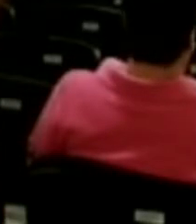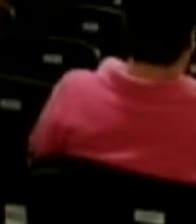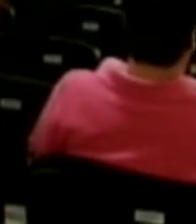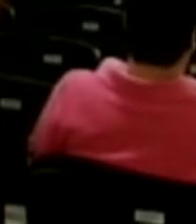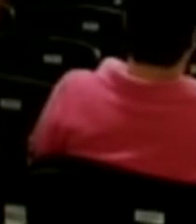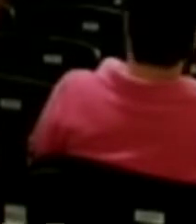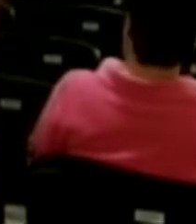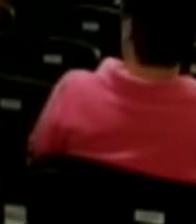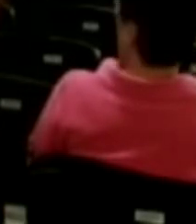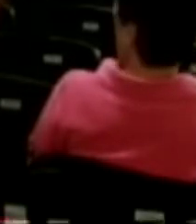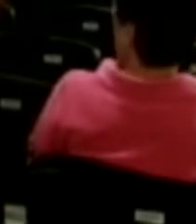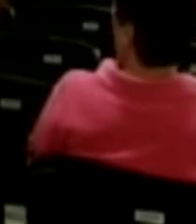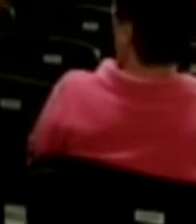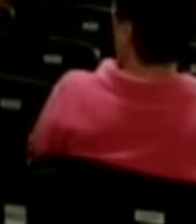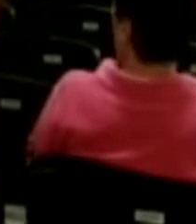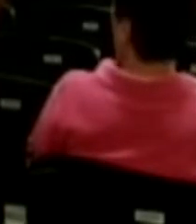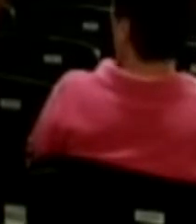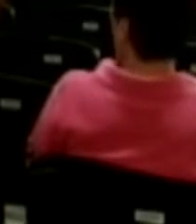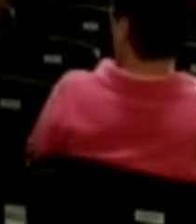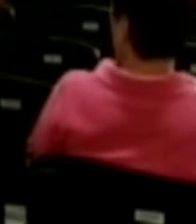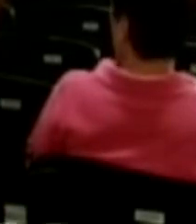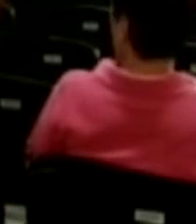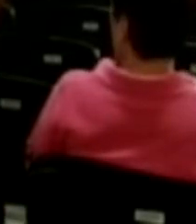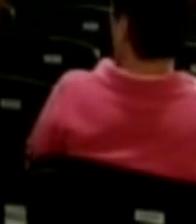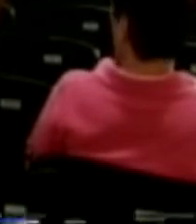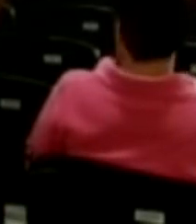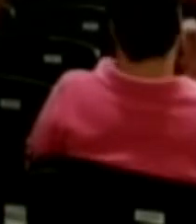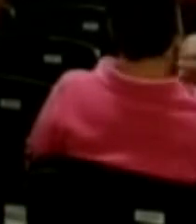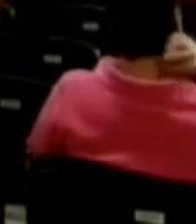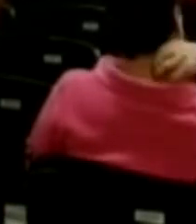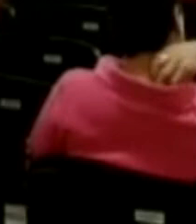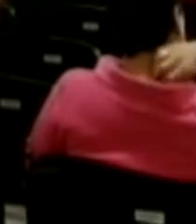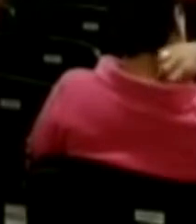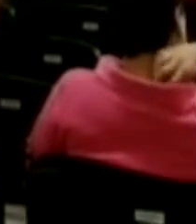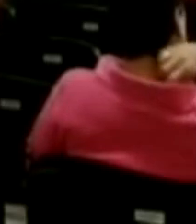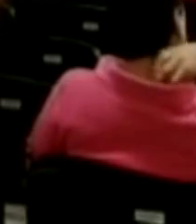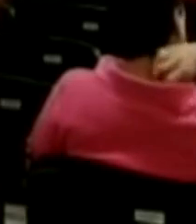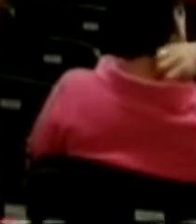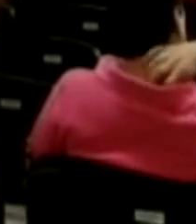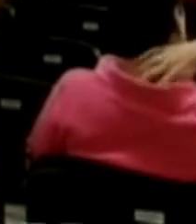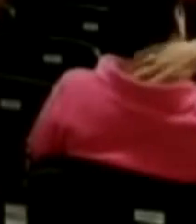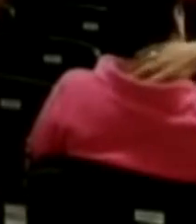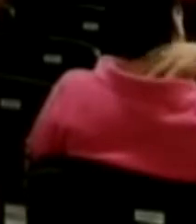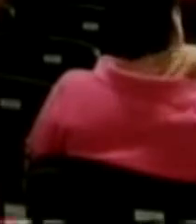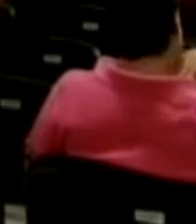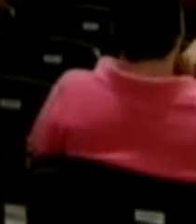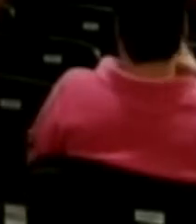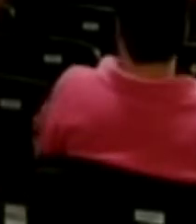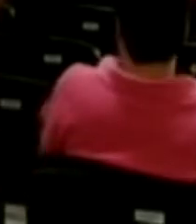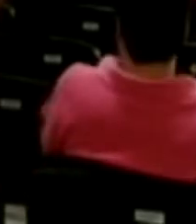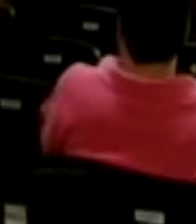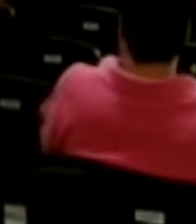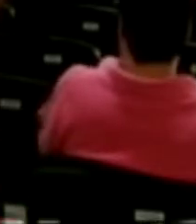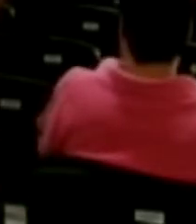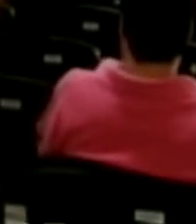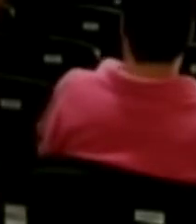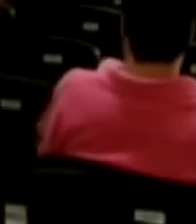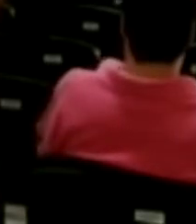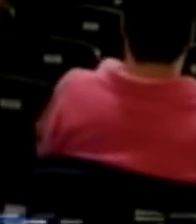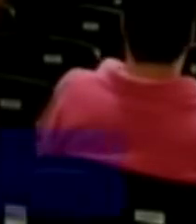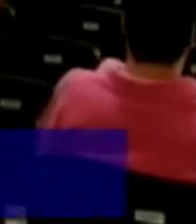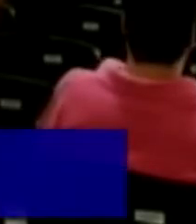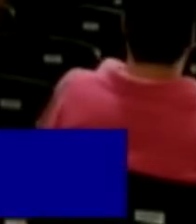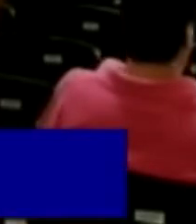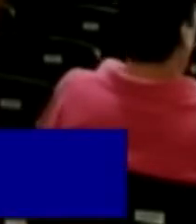¿Qué tal, amigas y amigos televidentes? Les saluda Susana Pérez Villalta. Me encuentro en el Salón Rubén Darío del edificio de